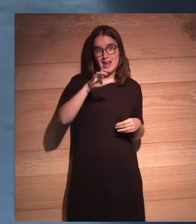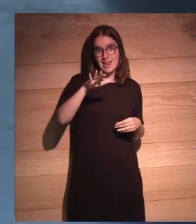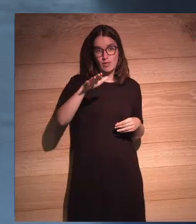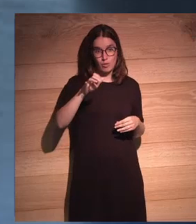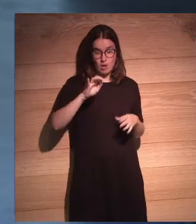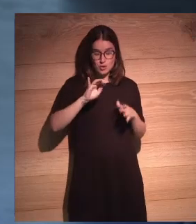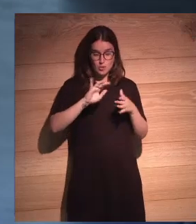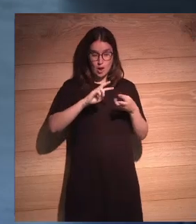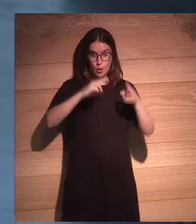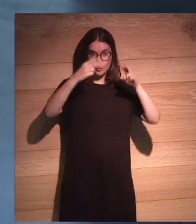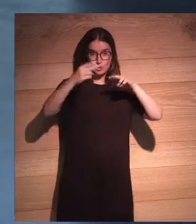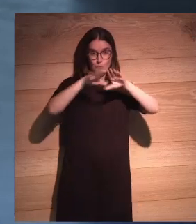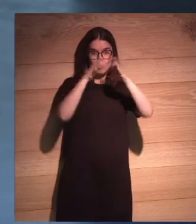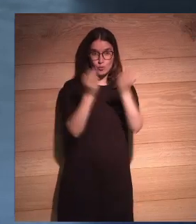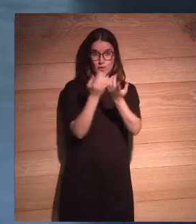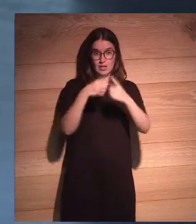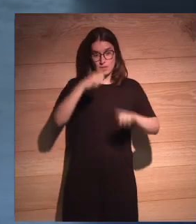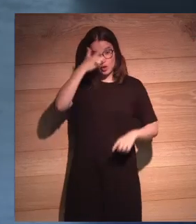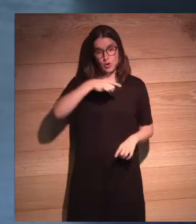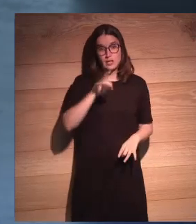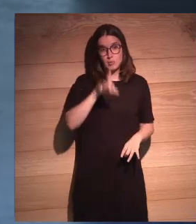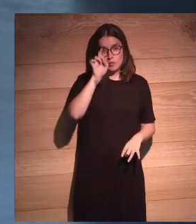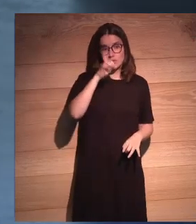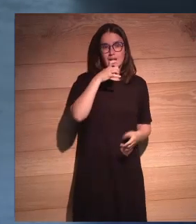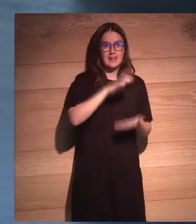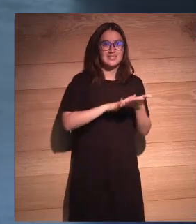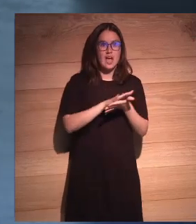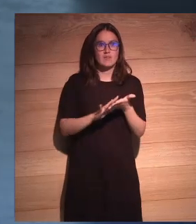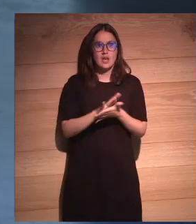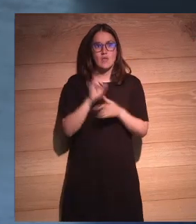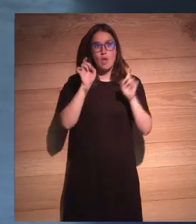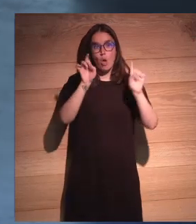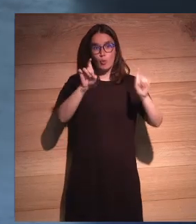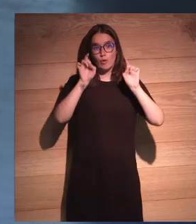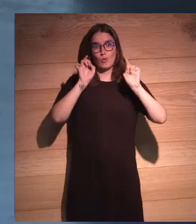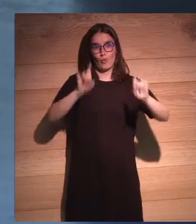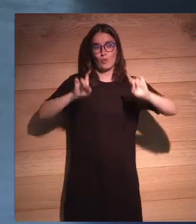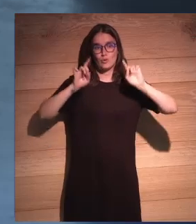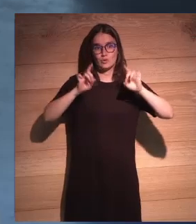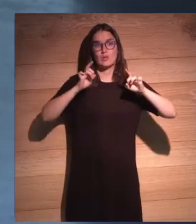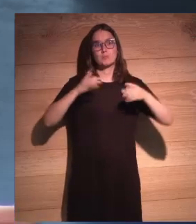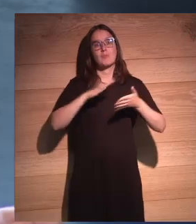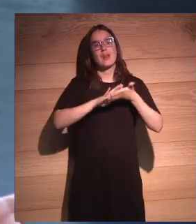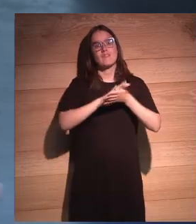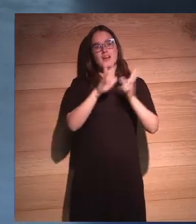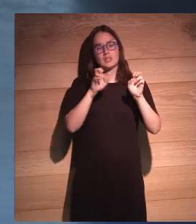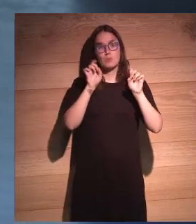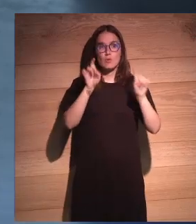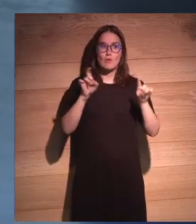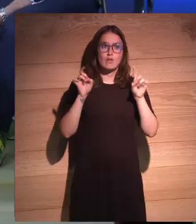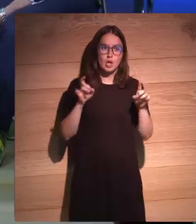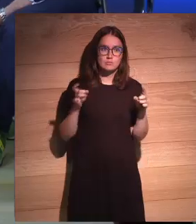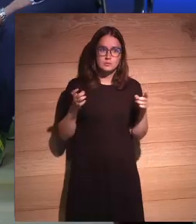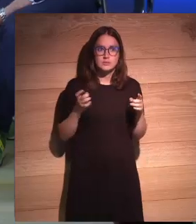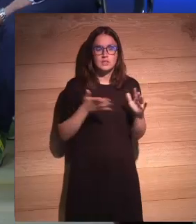lado del espejo. Yo soy el profesor, es decir, aquí se habla de educación, y entonces para hablar de educación, pues en